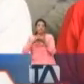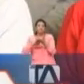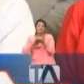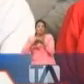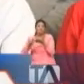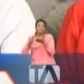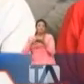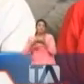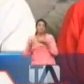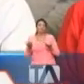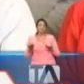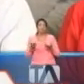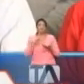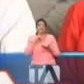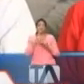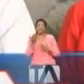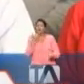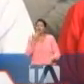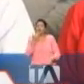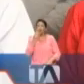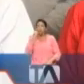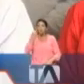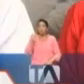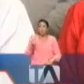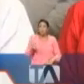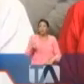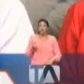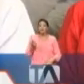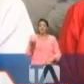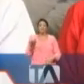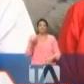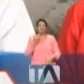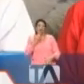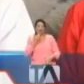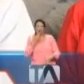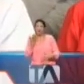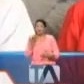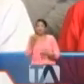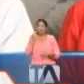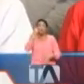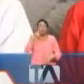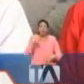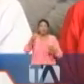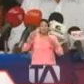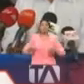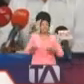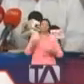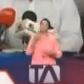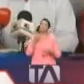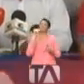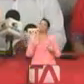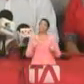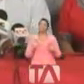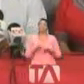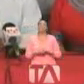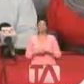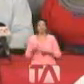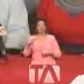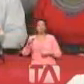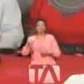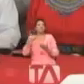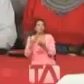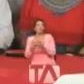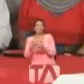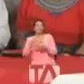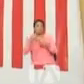dar con una prueba o la materialidad del delito y no lo han probado hasta ahora. Ellos proponen 3 acciones: